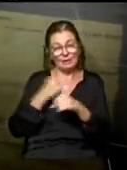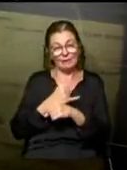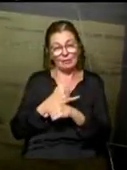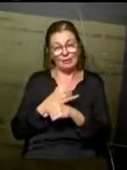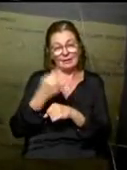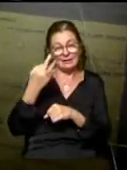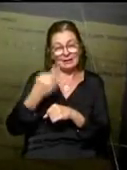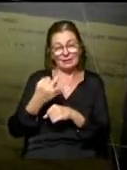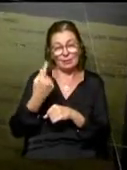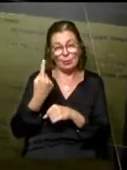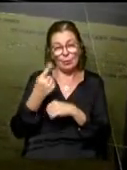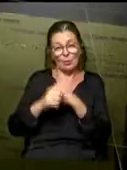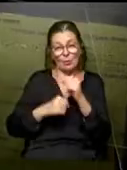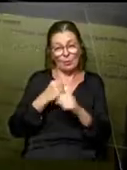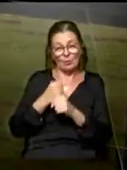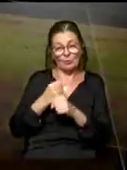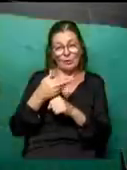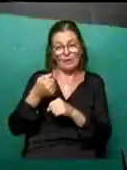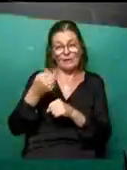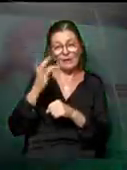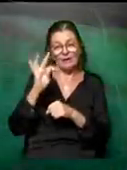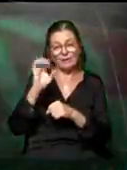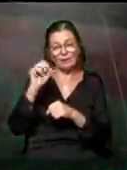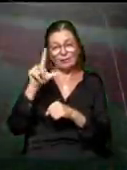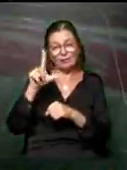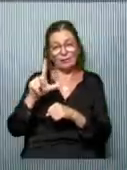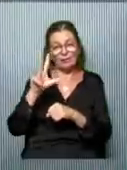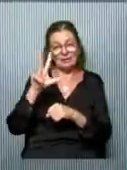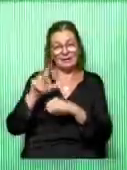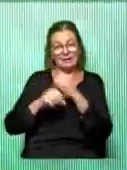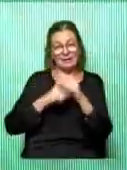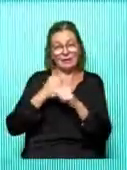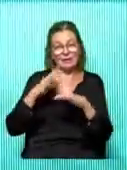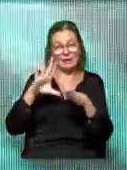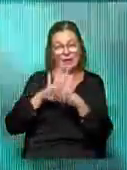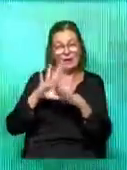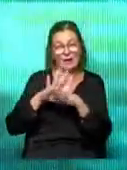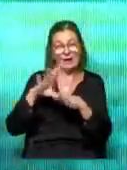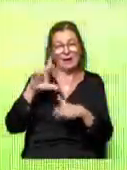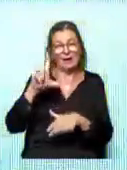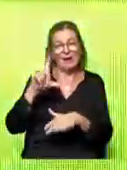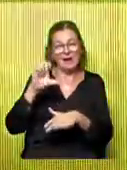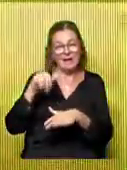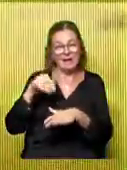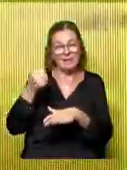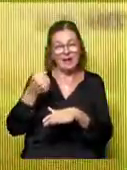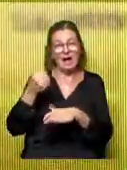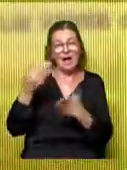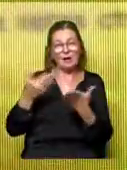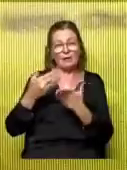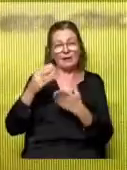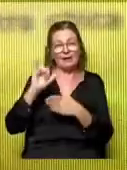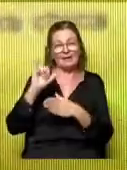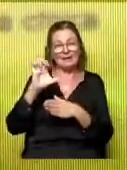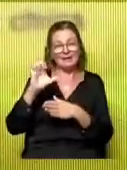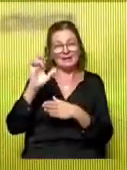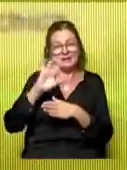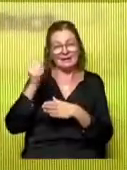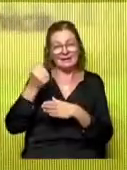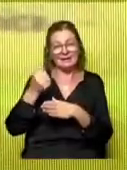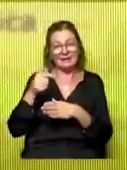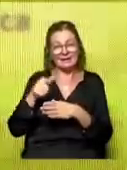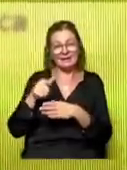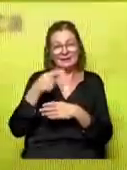exactamente. Tuvimos un año de Bartol, después 3 años de Lema, ahora Alejandro Sierra. Nosotros tenemos varias valoraciones